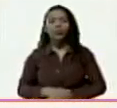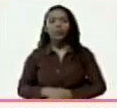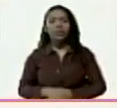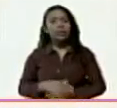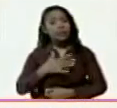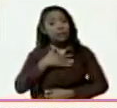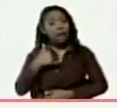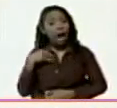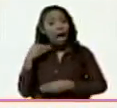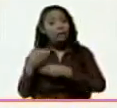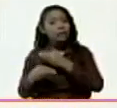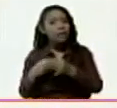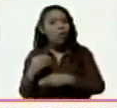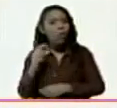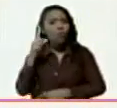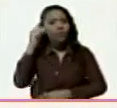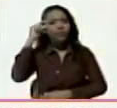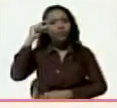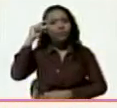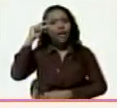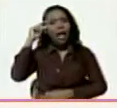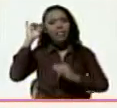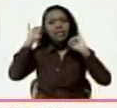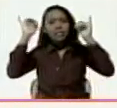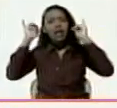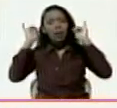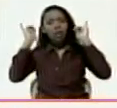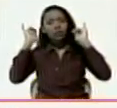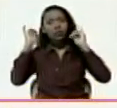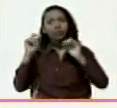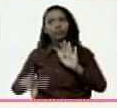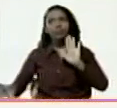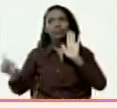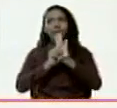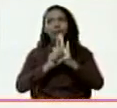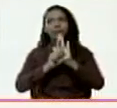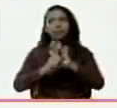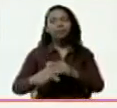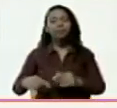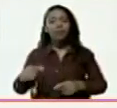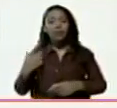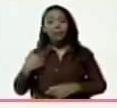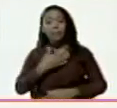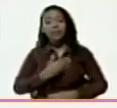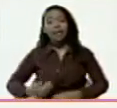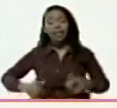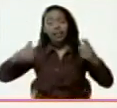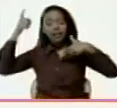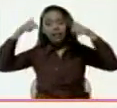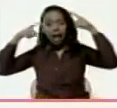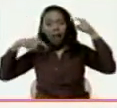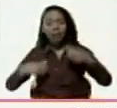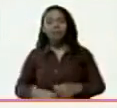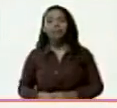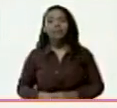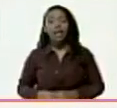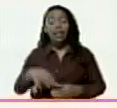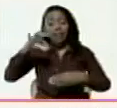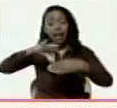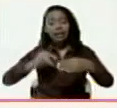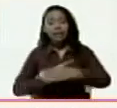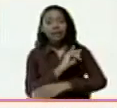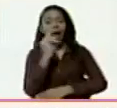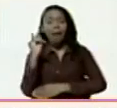hacerlo en un día de conmemoración del legado de nuestro comandante histórico hugo chávez de la siembra de nuestro